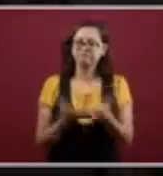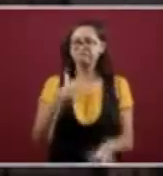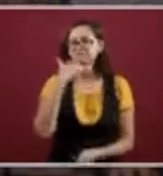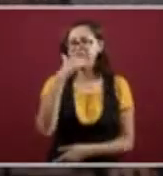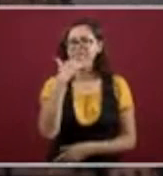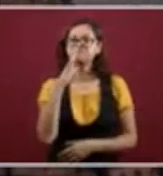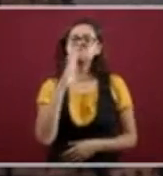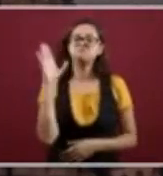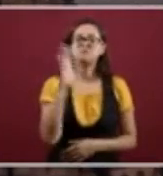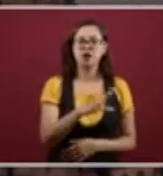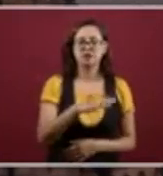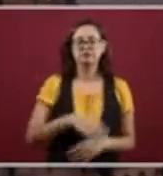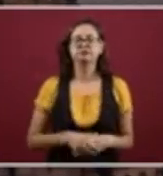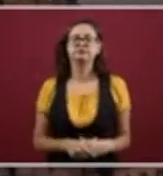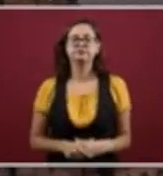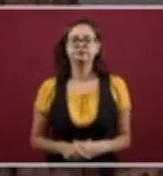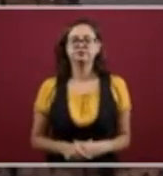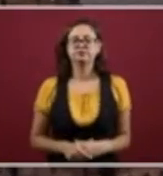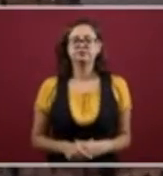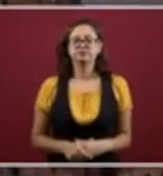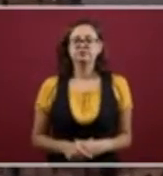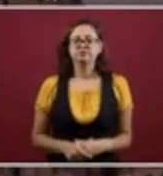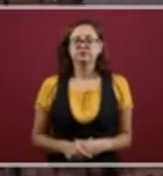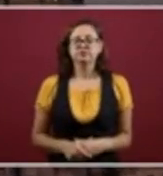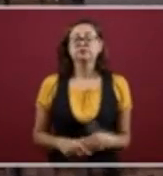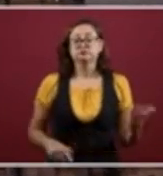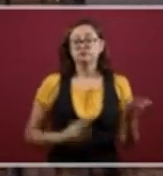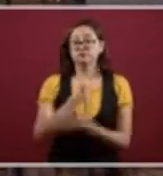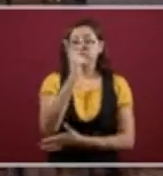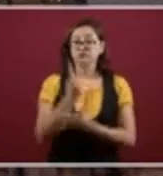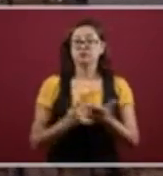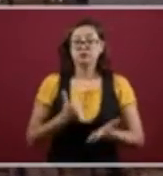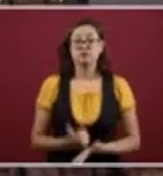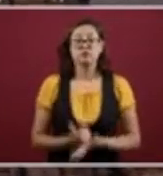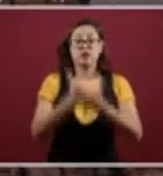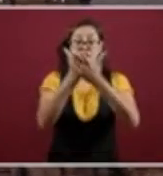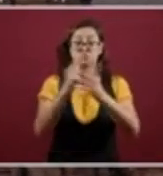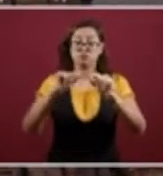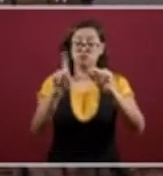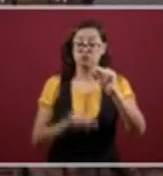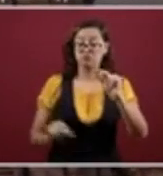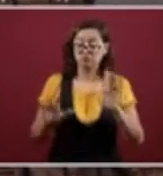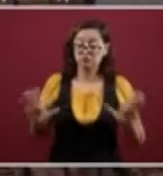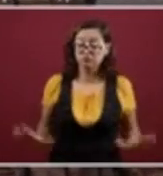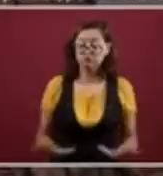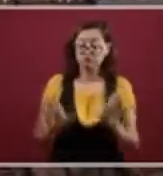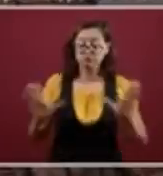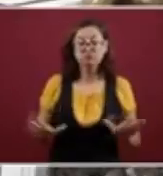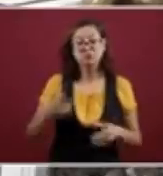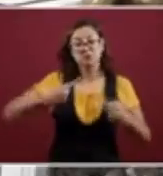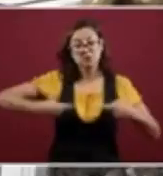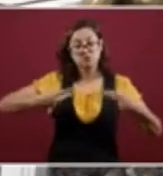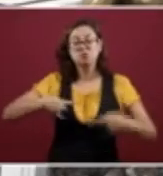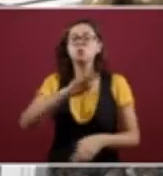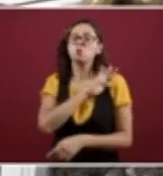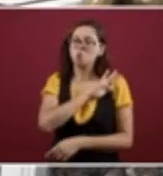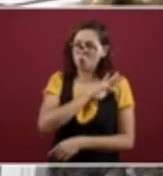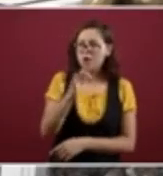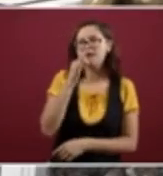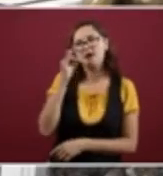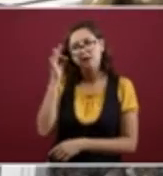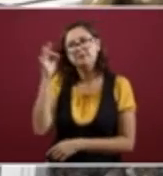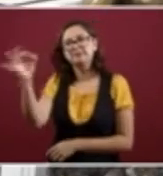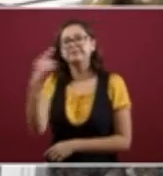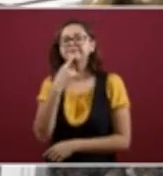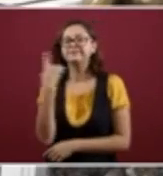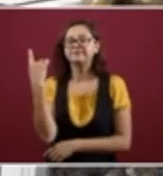corrupción. El programa salda una deuda impostergable en México, que es estimular la denuncia. El programa de